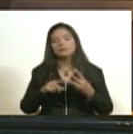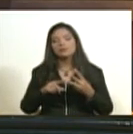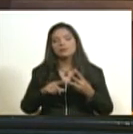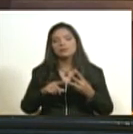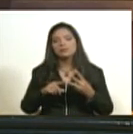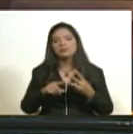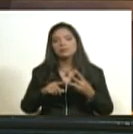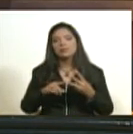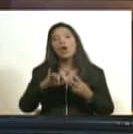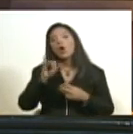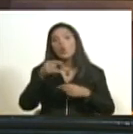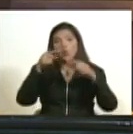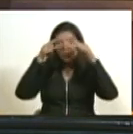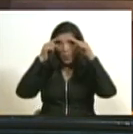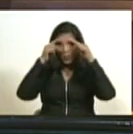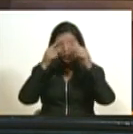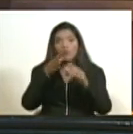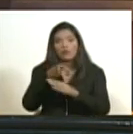Julio Borges, que fue solo,